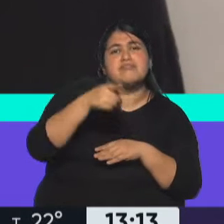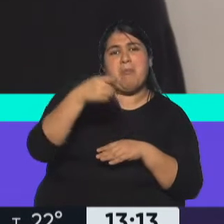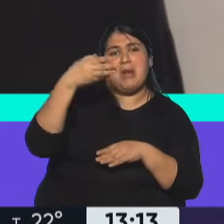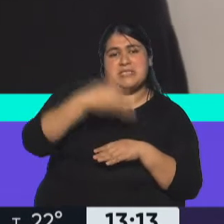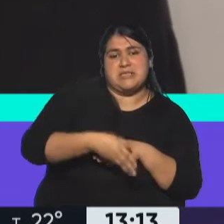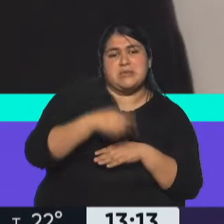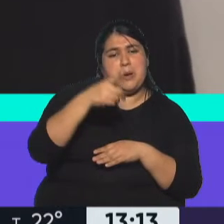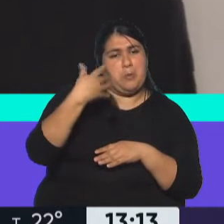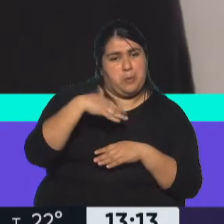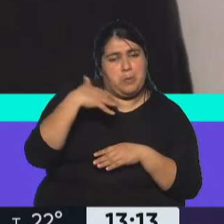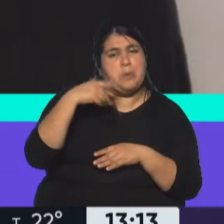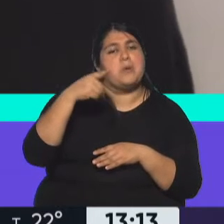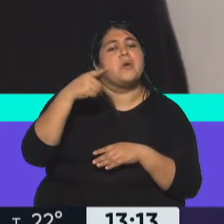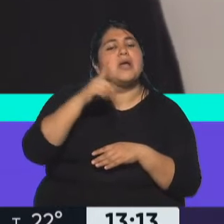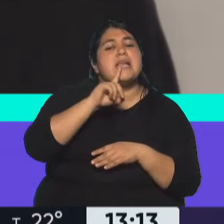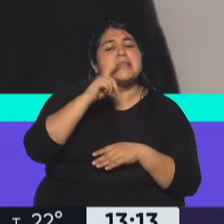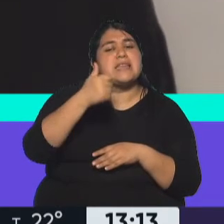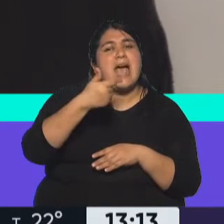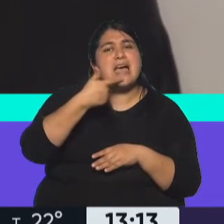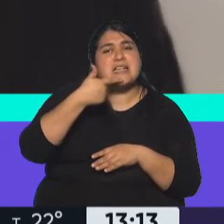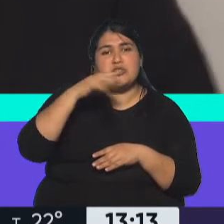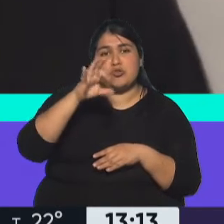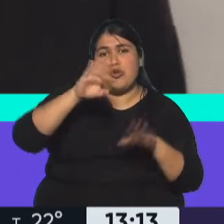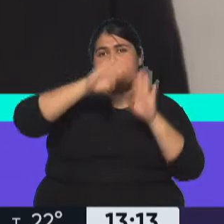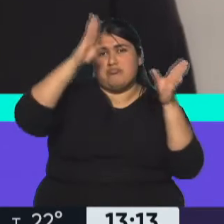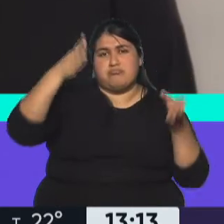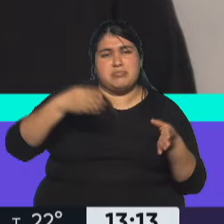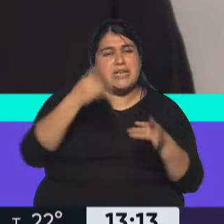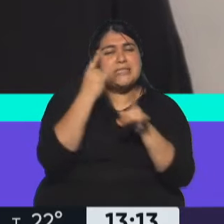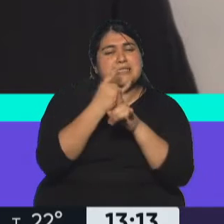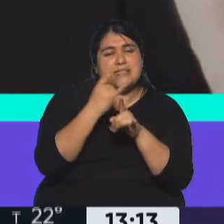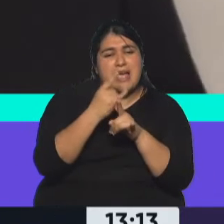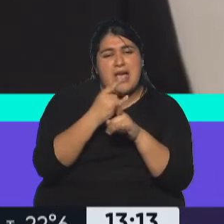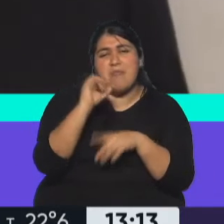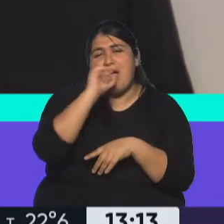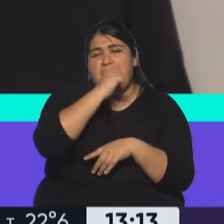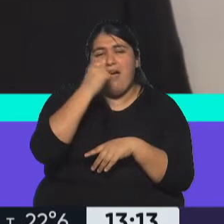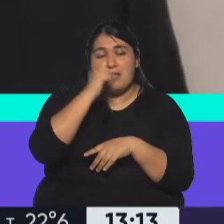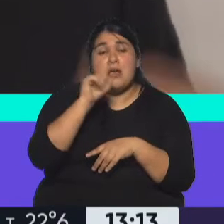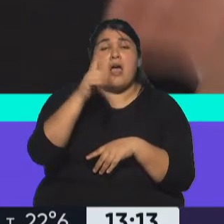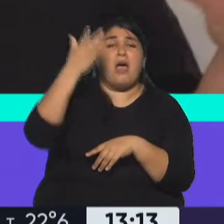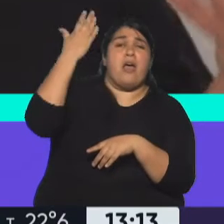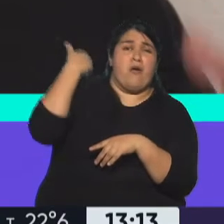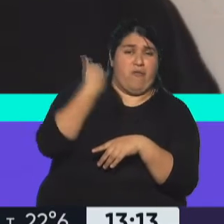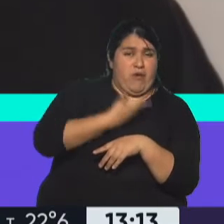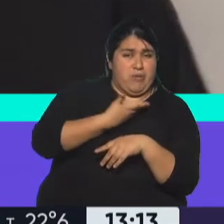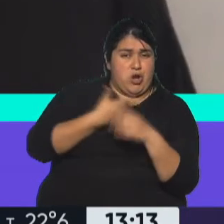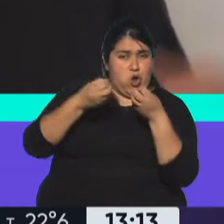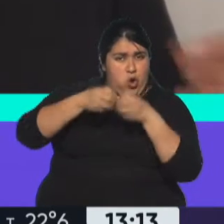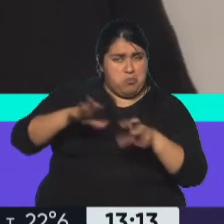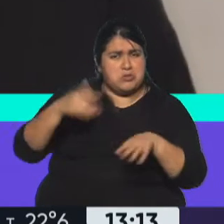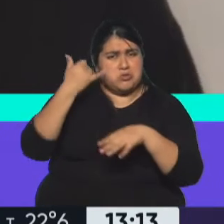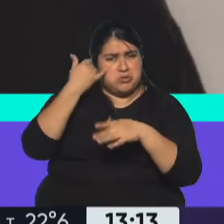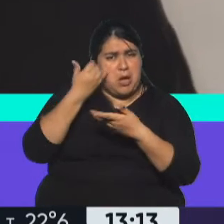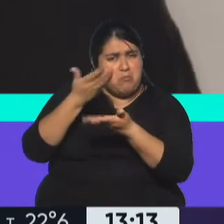tiempo Ariel Ardit en el Tazo, un lugar que, bueno, lo recibe siempre de mil amores. Arrancó en febrero, ¿se acuerdan ustedes? Tuvo